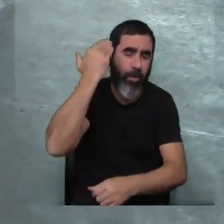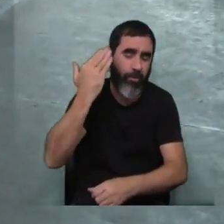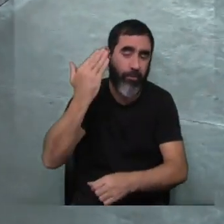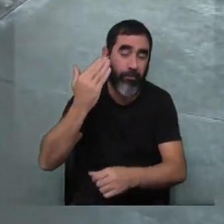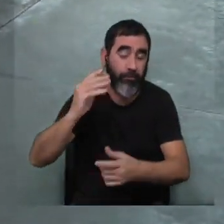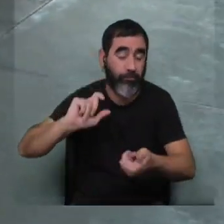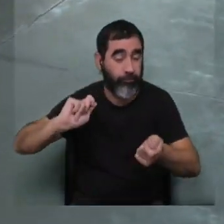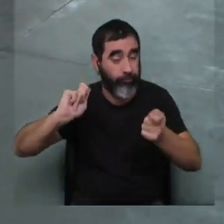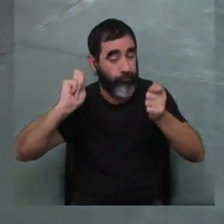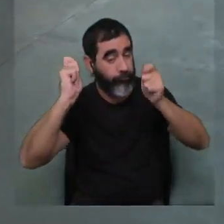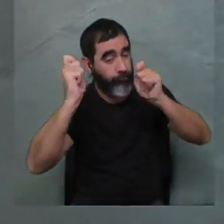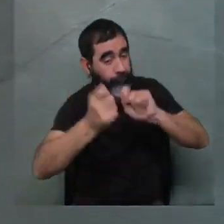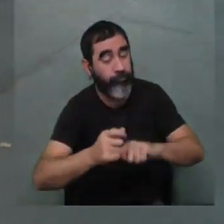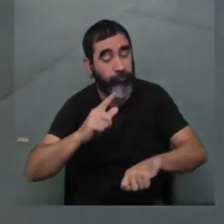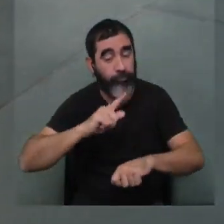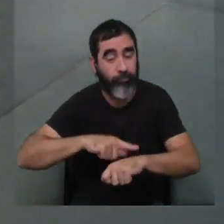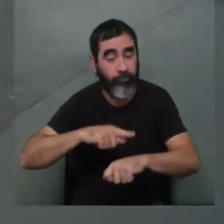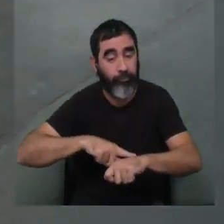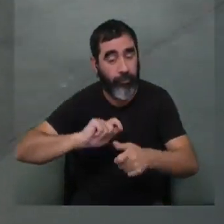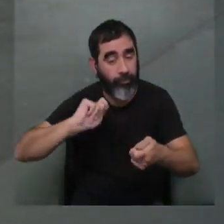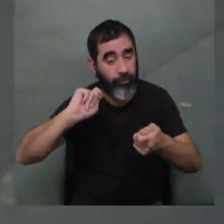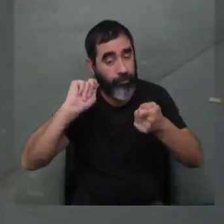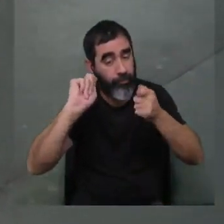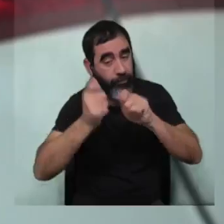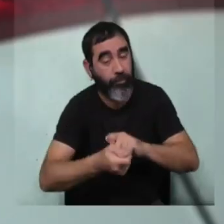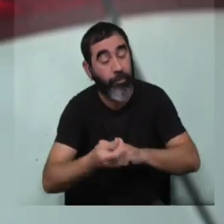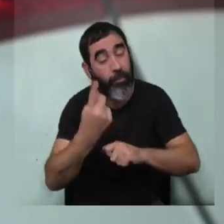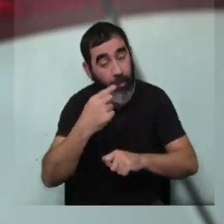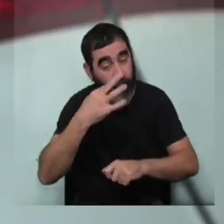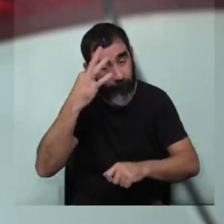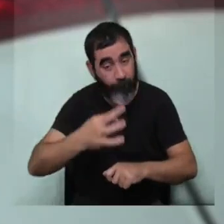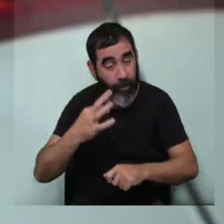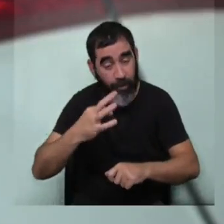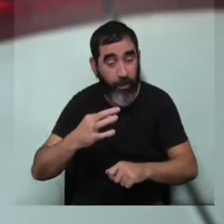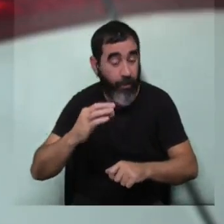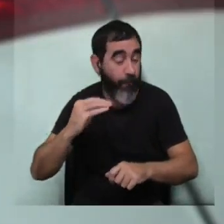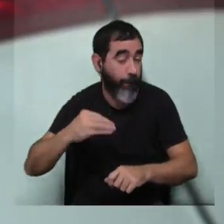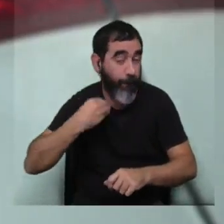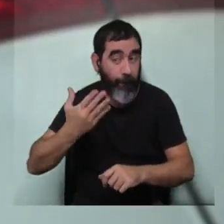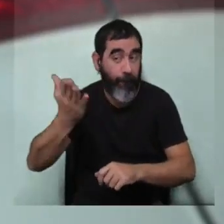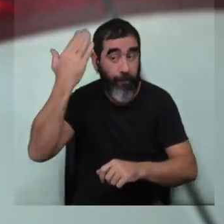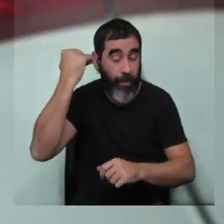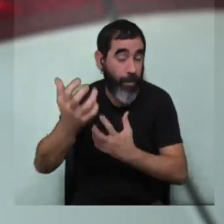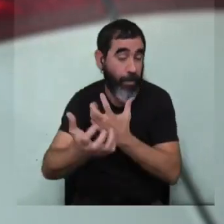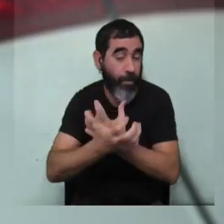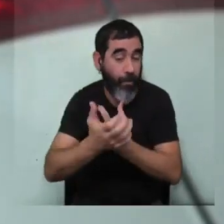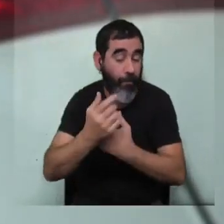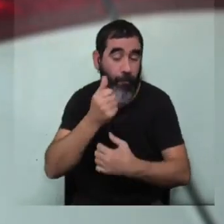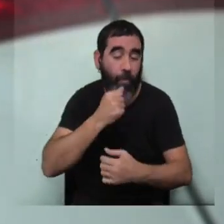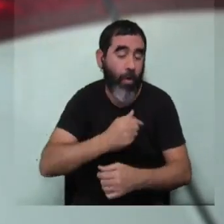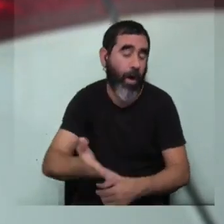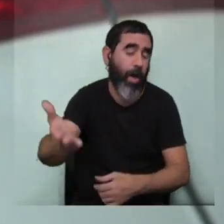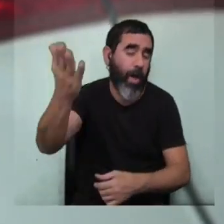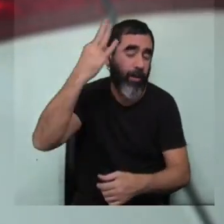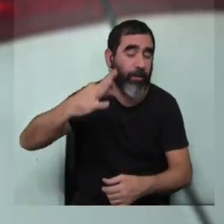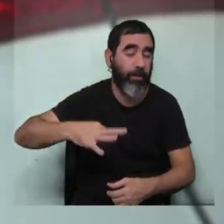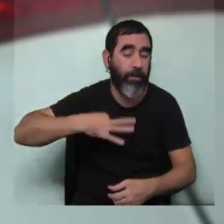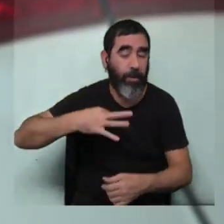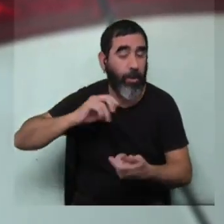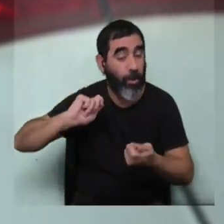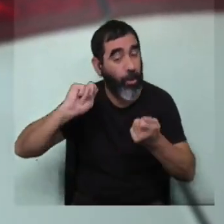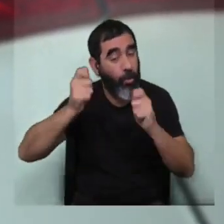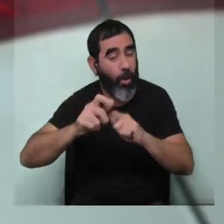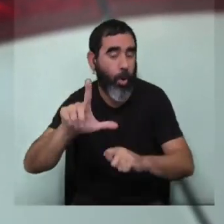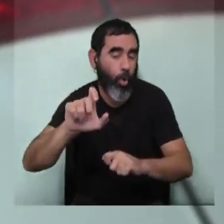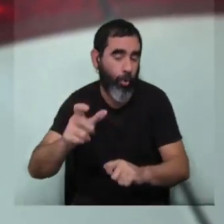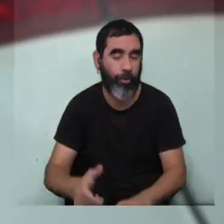que a través de ese tiempo geológico sufrieron transformaciones, pero en definitiva son fósiles, ¿tá? Son vida antigua, vida del pasado, transformada,